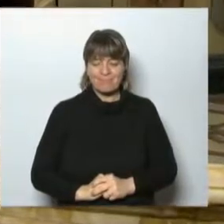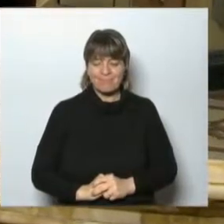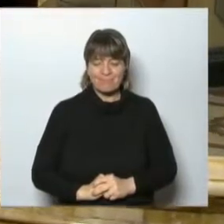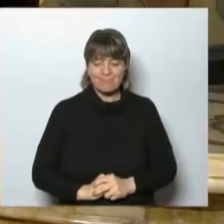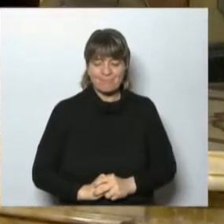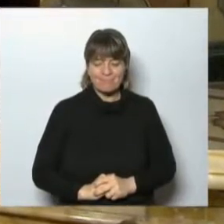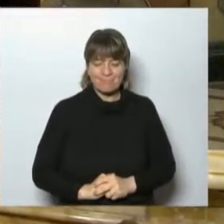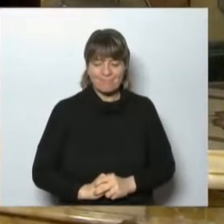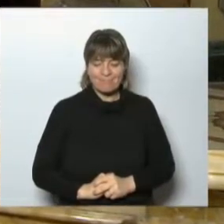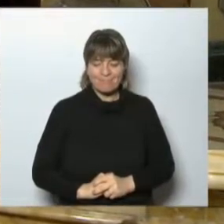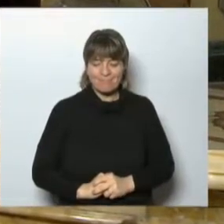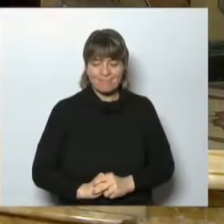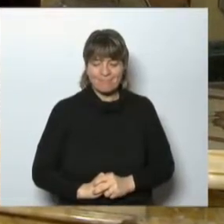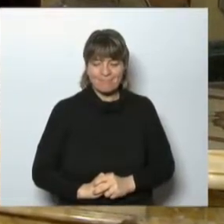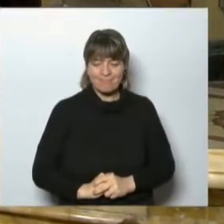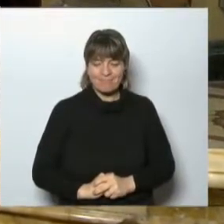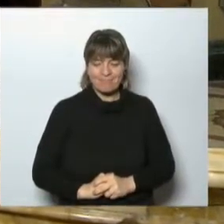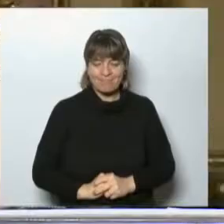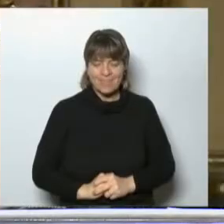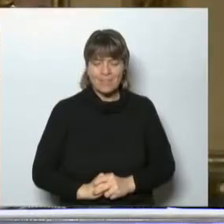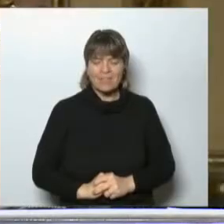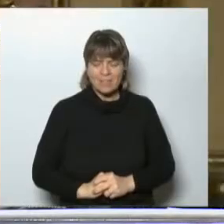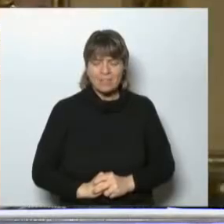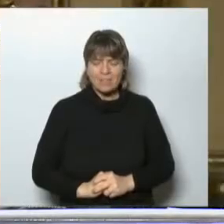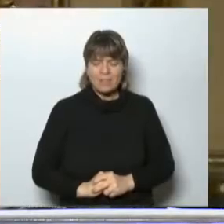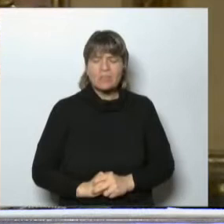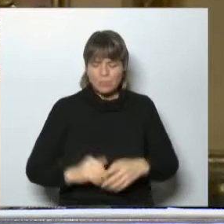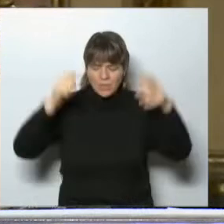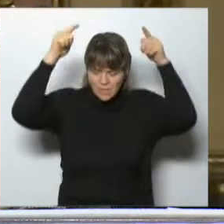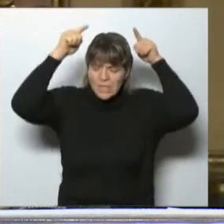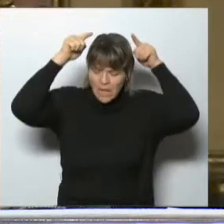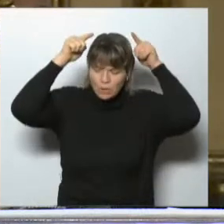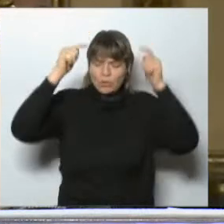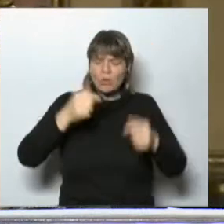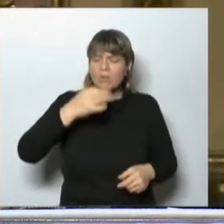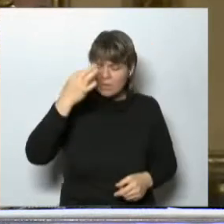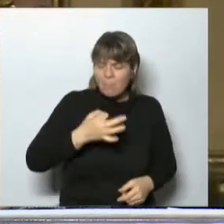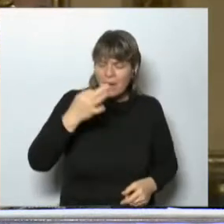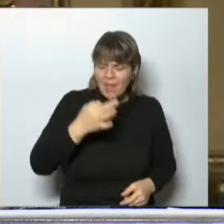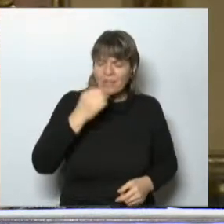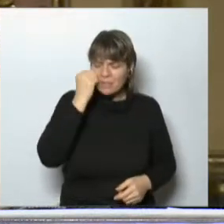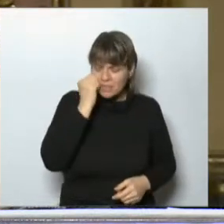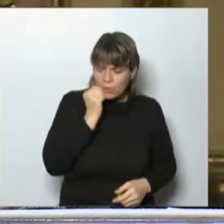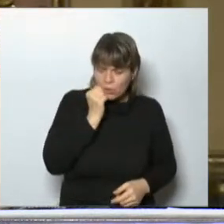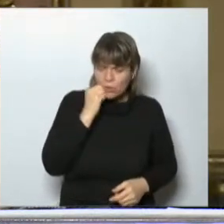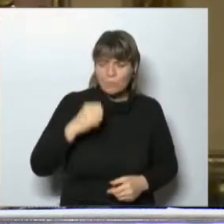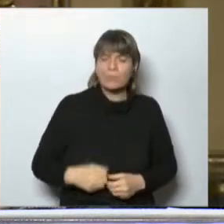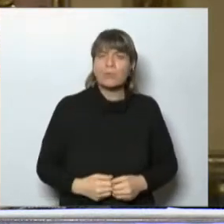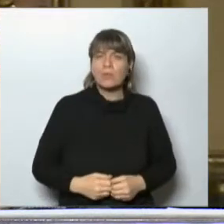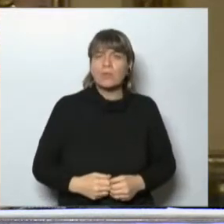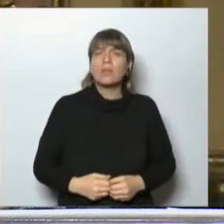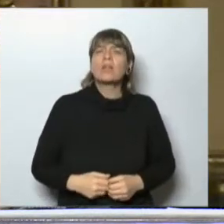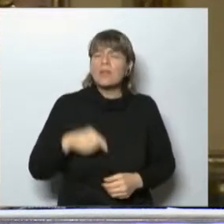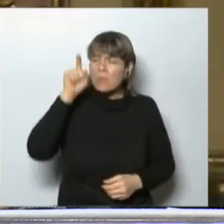Santo, Eres en verdad, Señor,